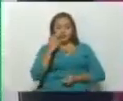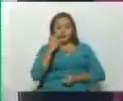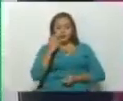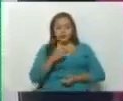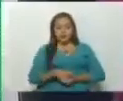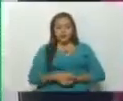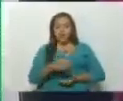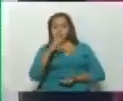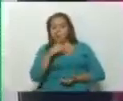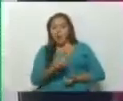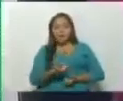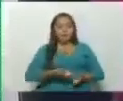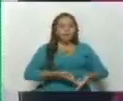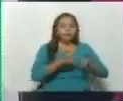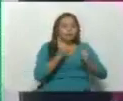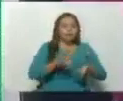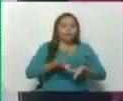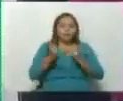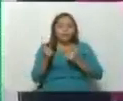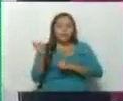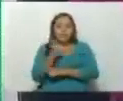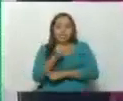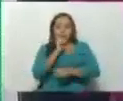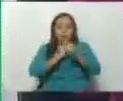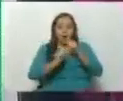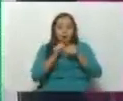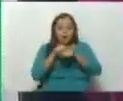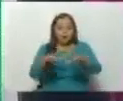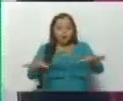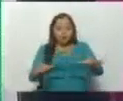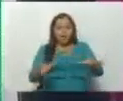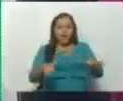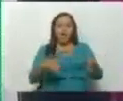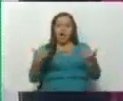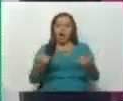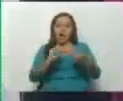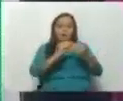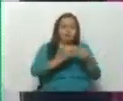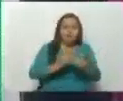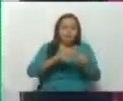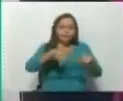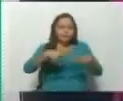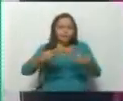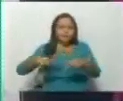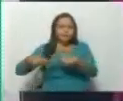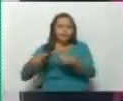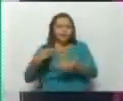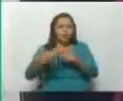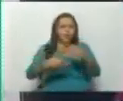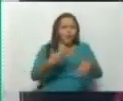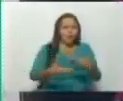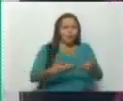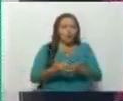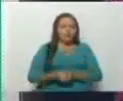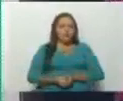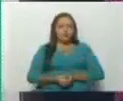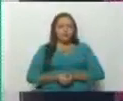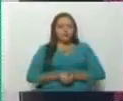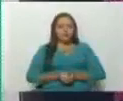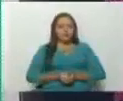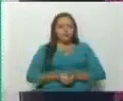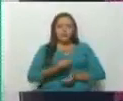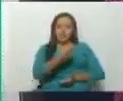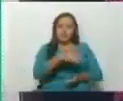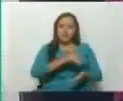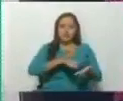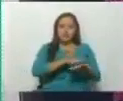tenemos un acceso como lo necesitamos. Y que se viene recuperando parte de esas pérdidas de agua, y bueno, esa es parte de la